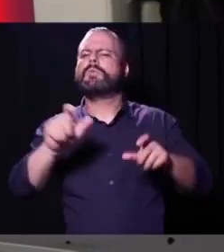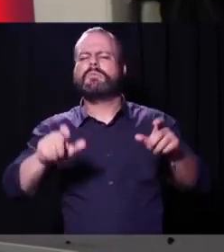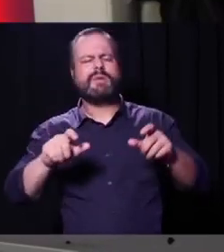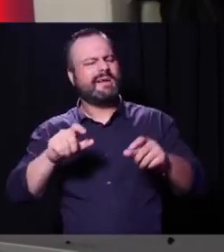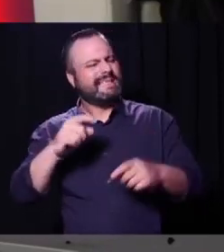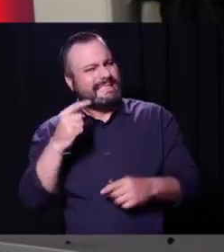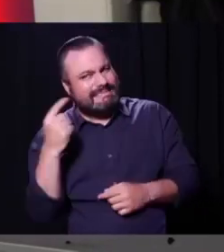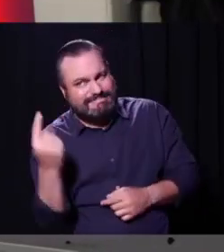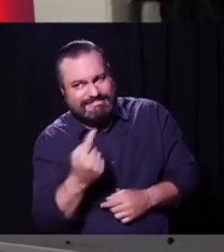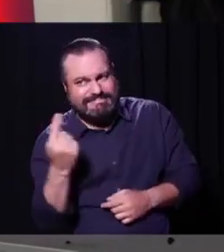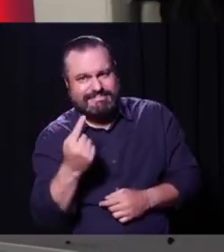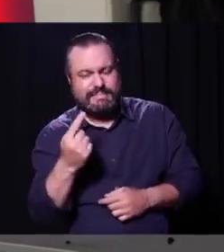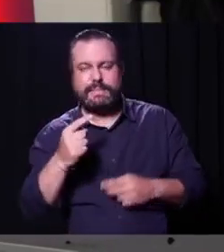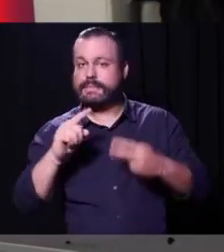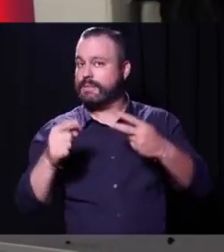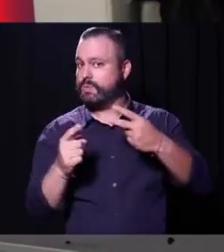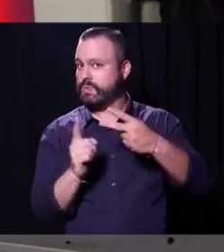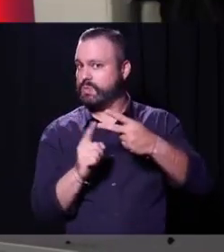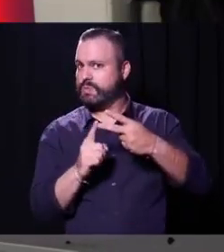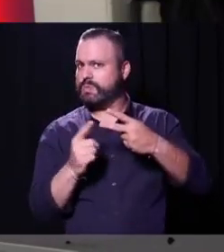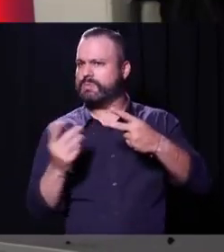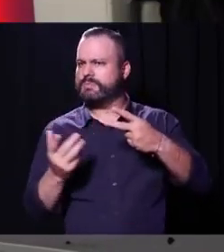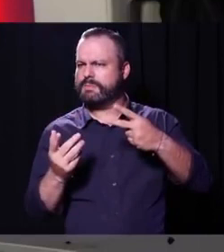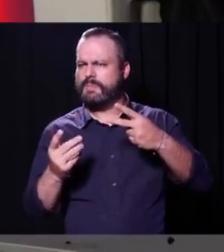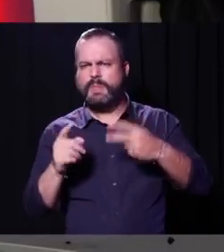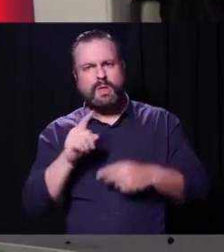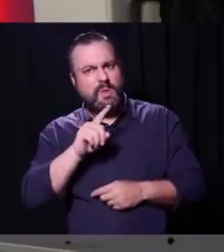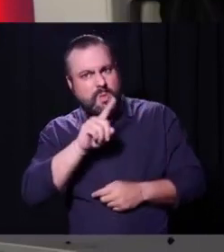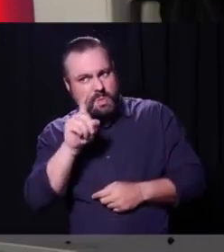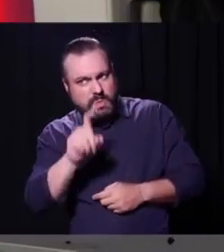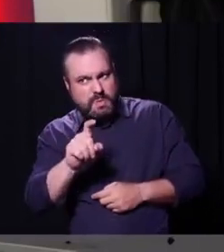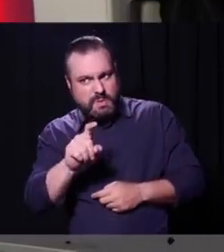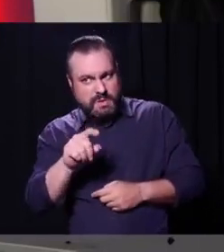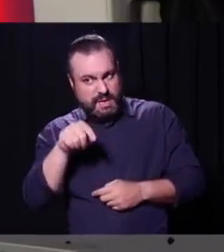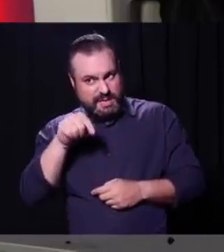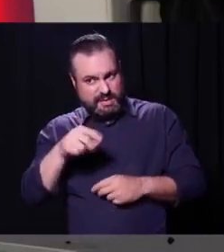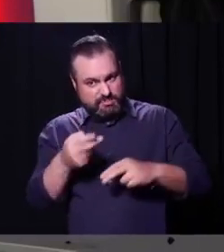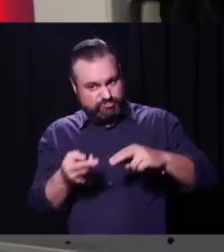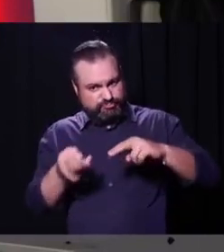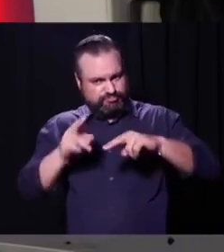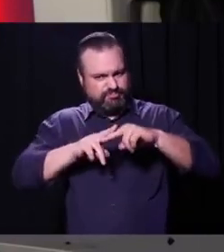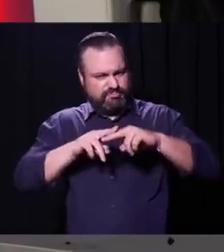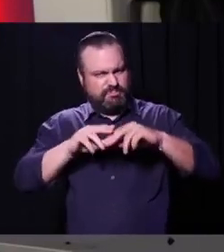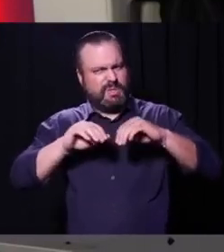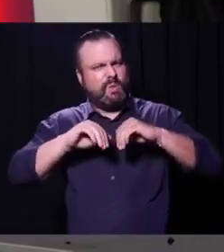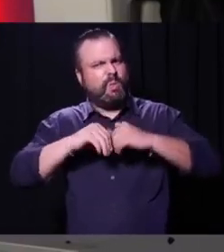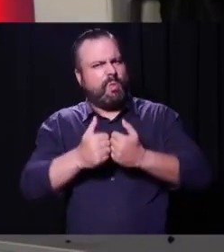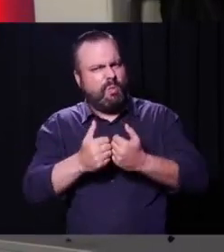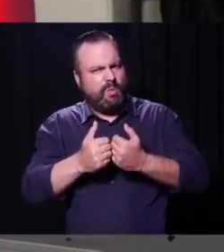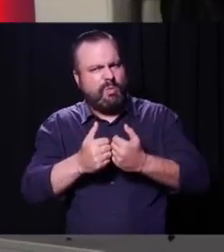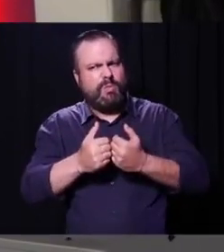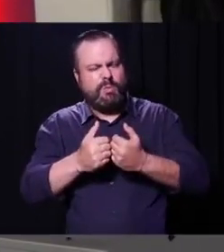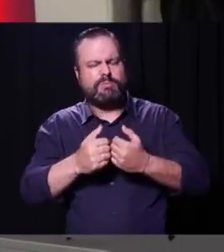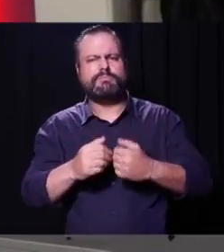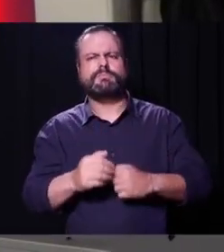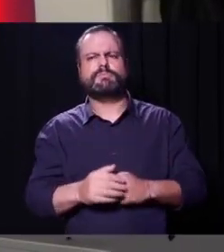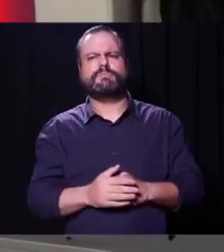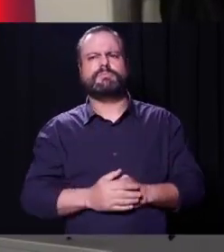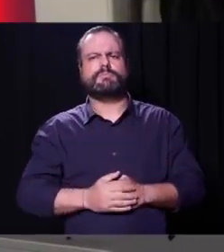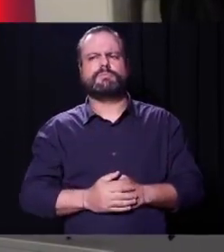2, ¿realmente es por donde tenemos que ir, recortar impuestos o por el contrario, aumentar la carga impositiva?